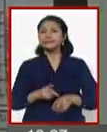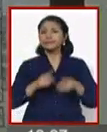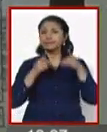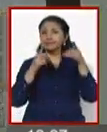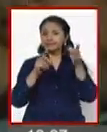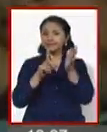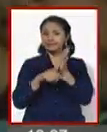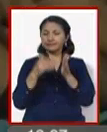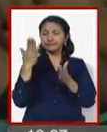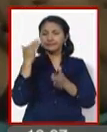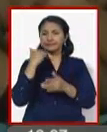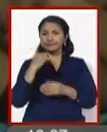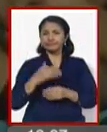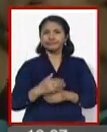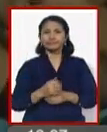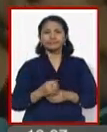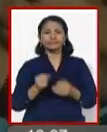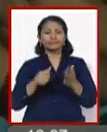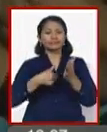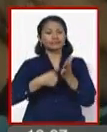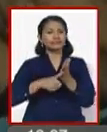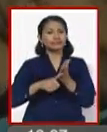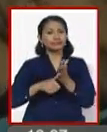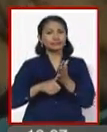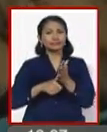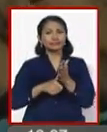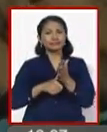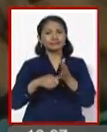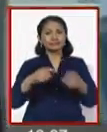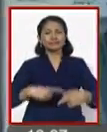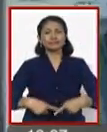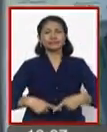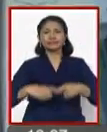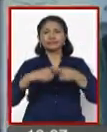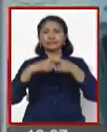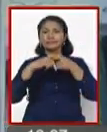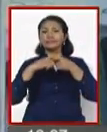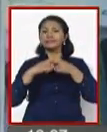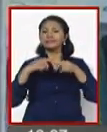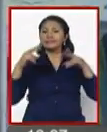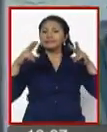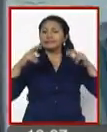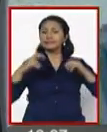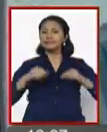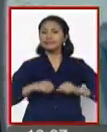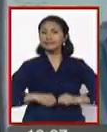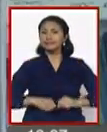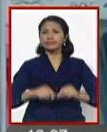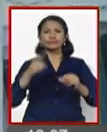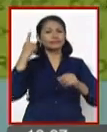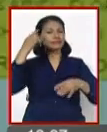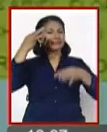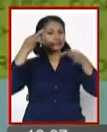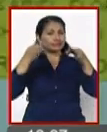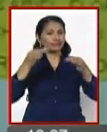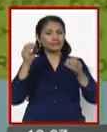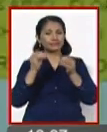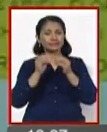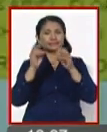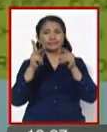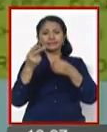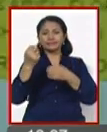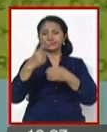denuncia, ya que estas licencias van a ser suspendidas. Las investigaciones continúan para determinar si existen